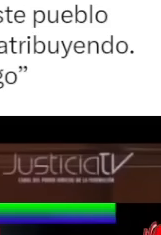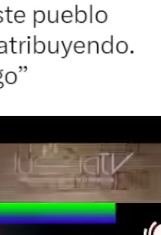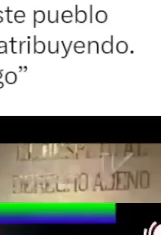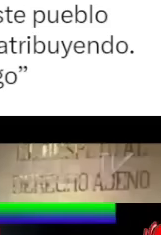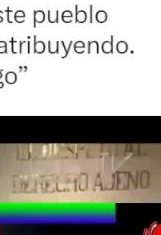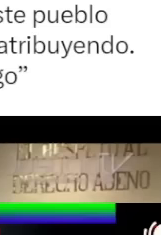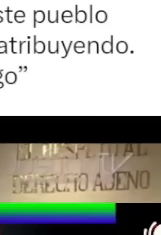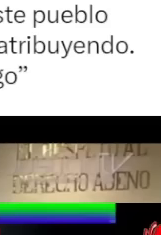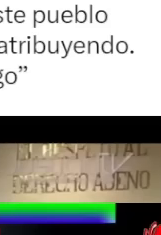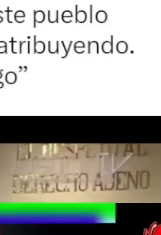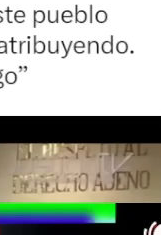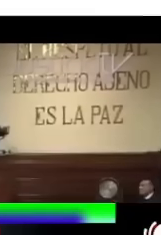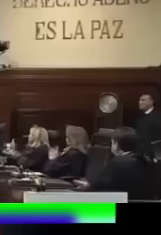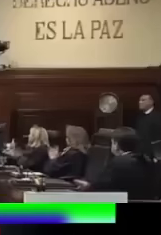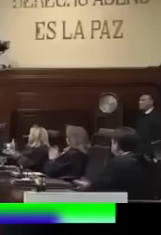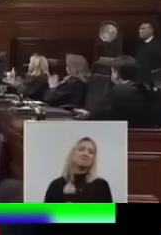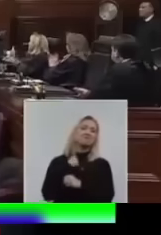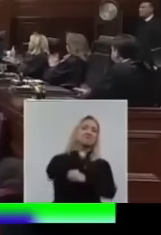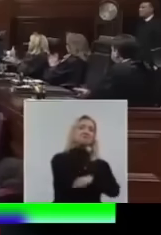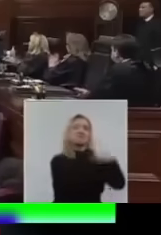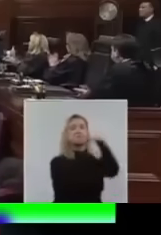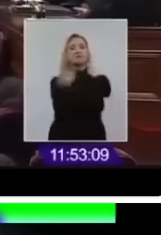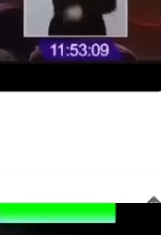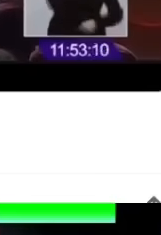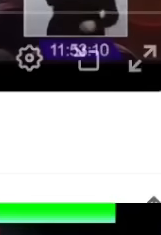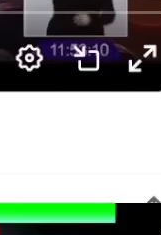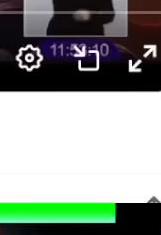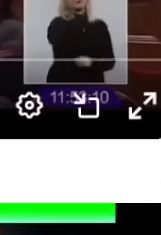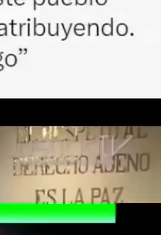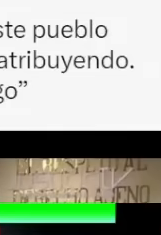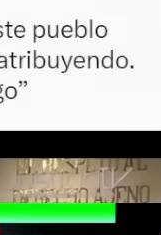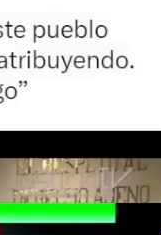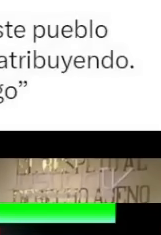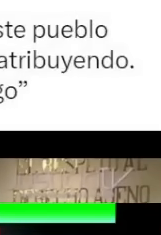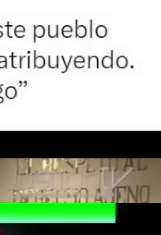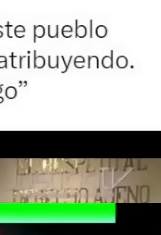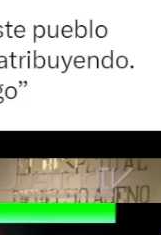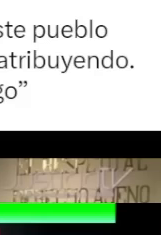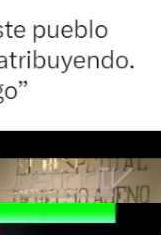el mayor de los éxitos.